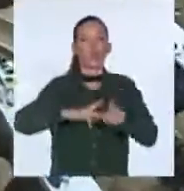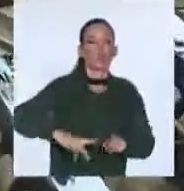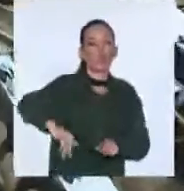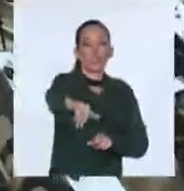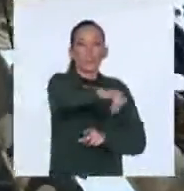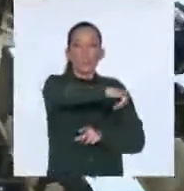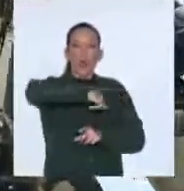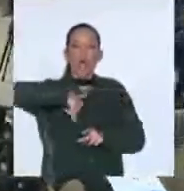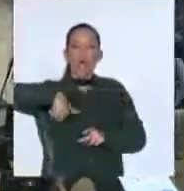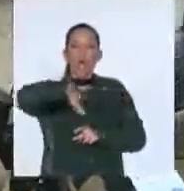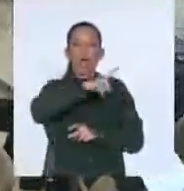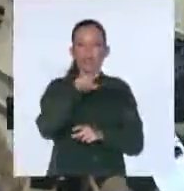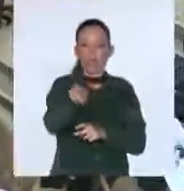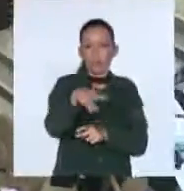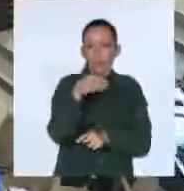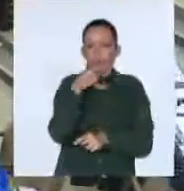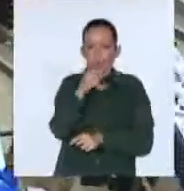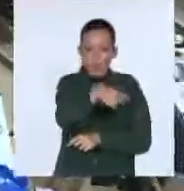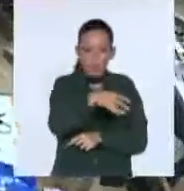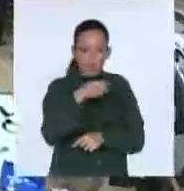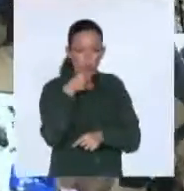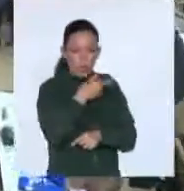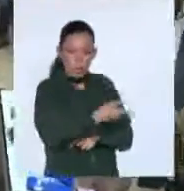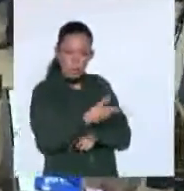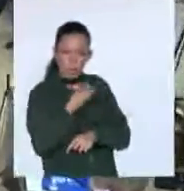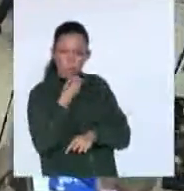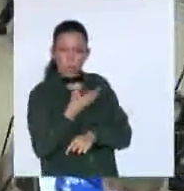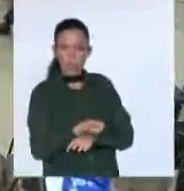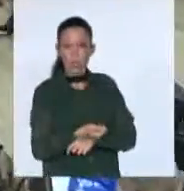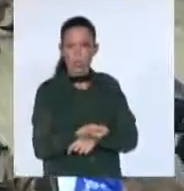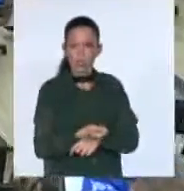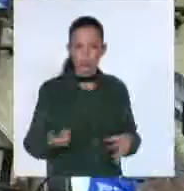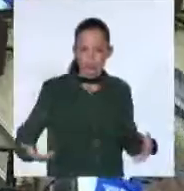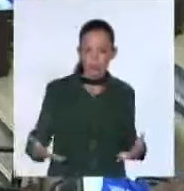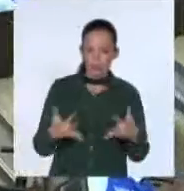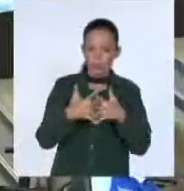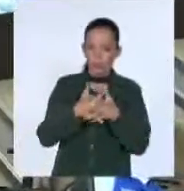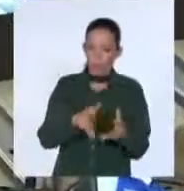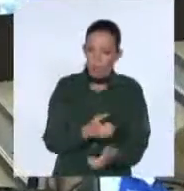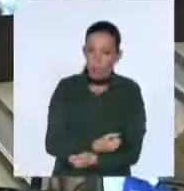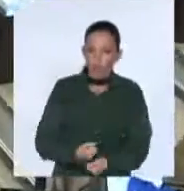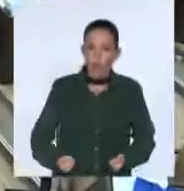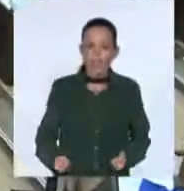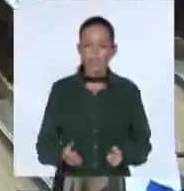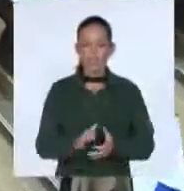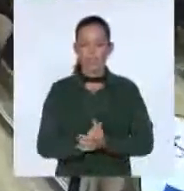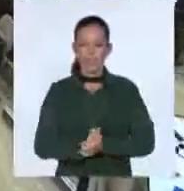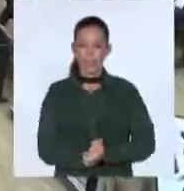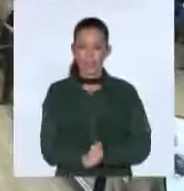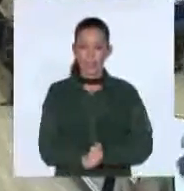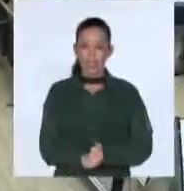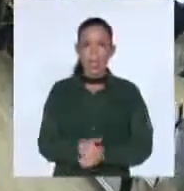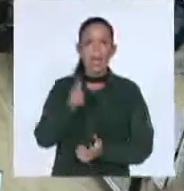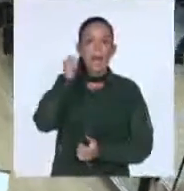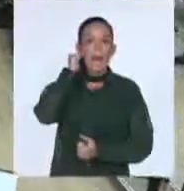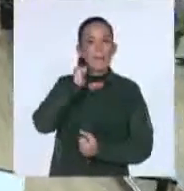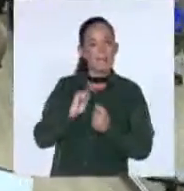valioso? Si coordináramos el esfuerzo todos nosotros, ¿no sería más valioso?